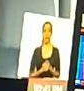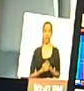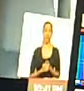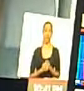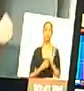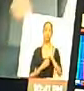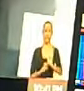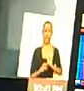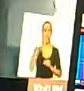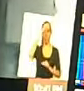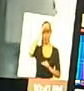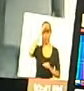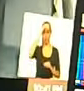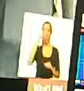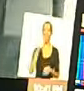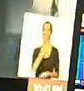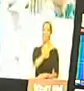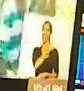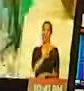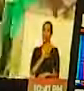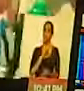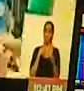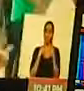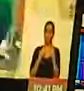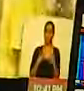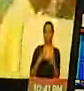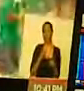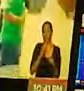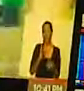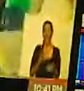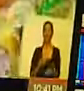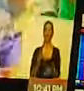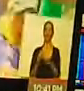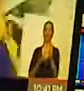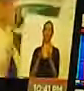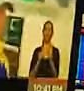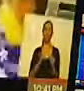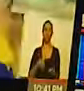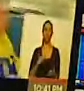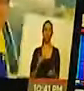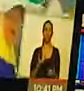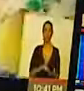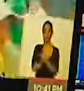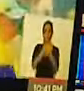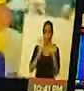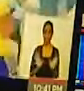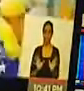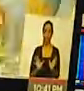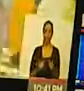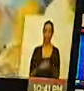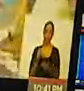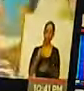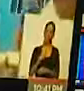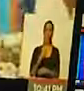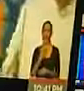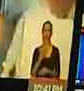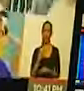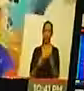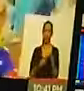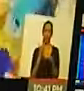a Trump que ese espaldarazo no fue en vano. Así que bueno, hay que hacer todo lo posible. Entonces obviamente vamos a pagarle a alguien para que haga algo como esto,